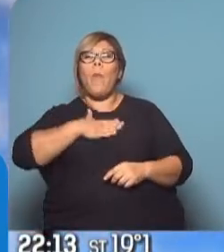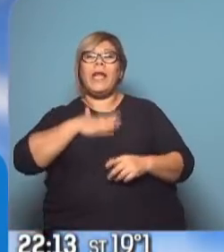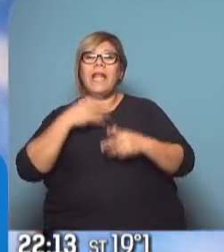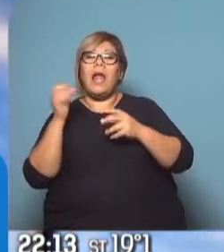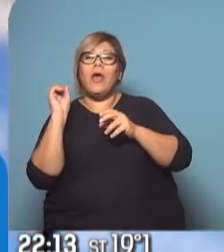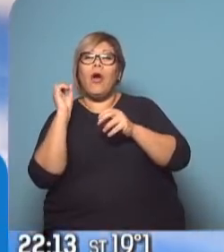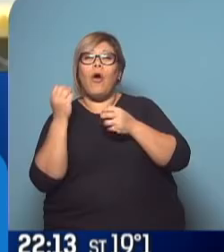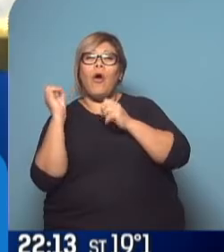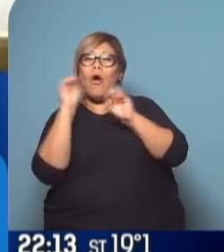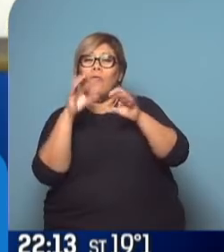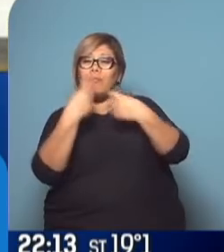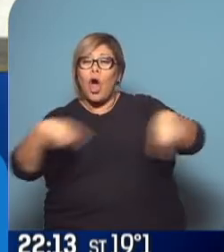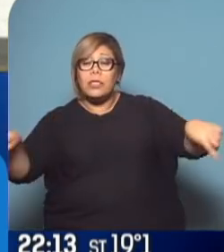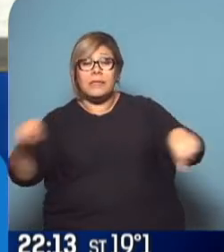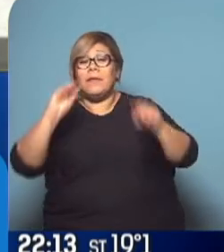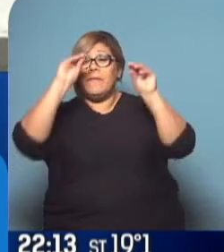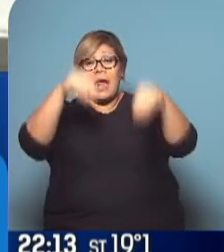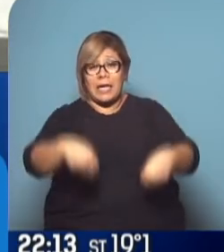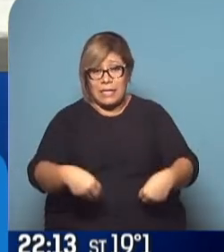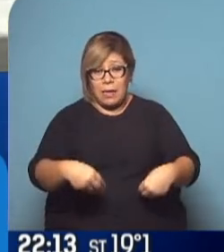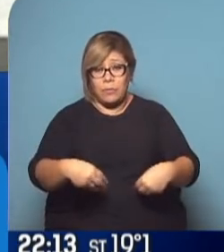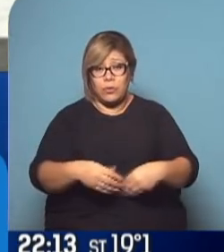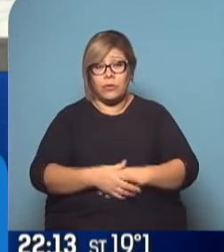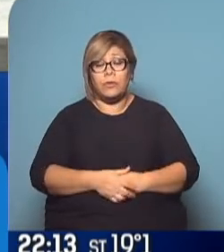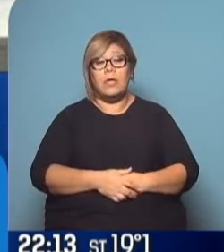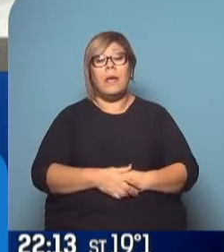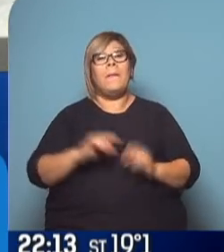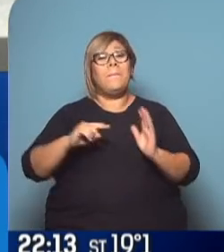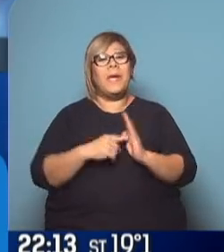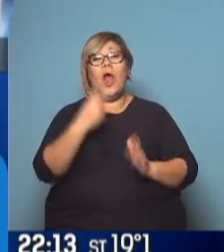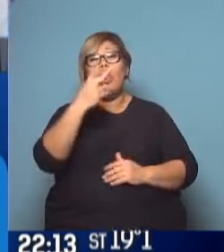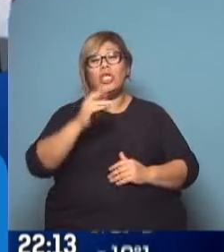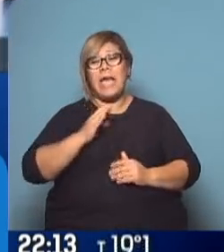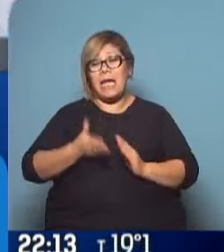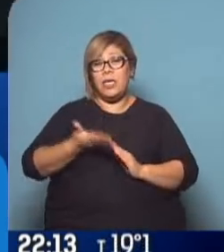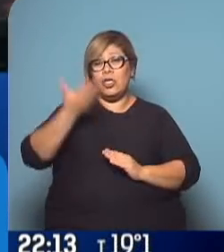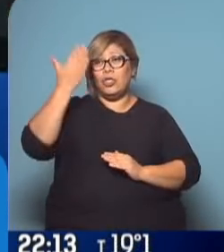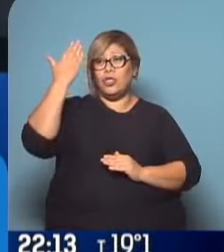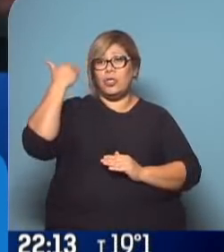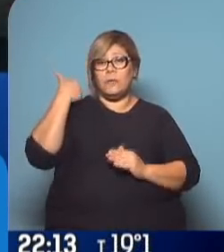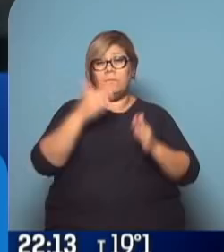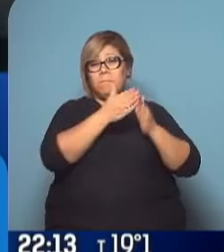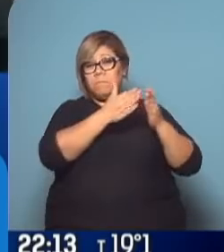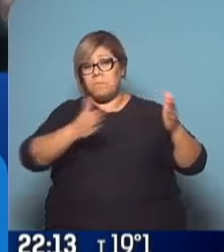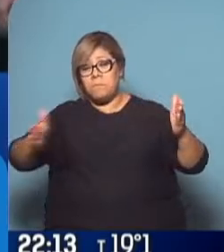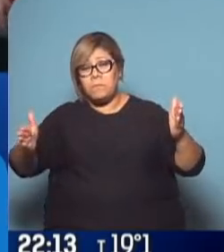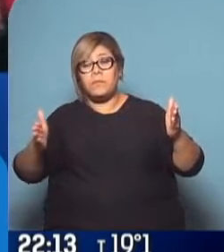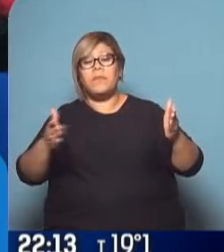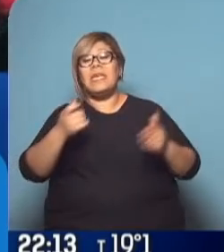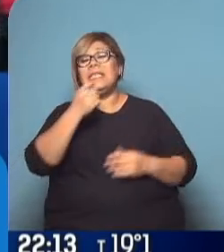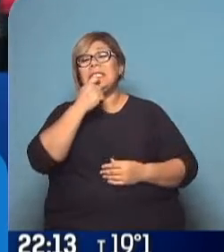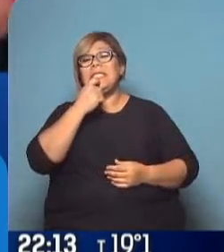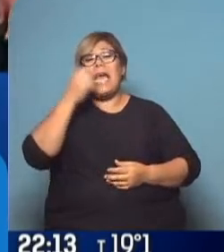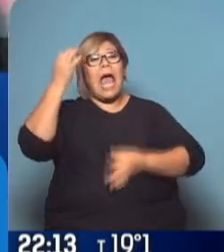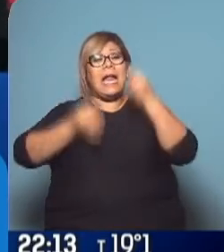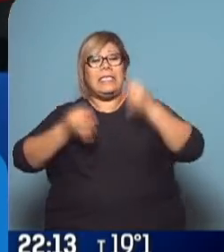últimos, digamos, 2 años ha habido un cambio muy importante en la comunidad internacional en relación con Venezuela. Si uno mira